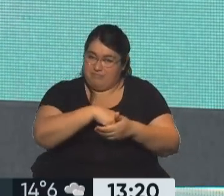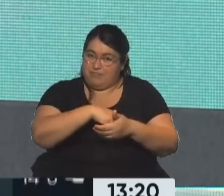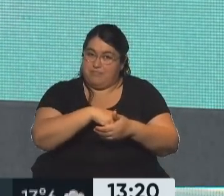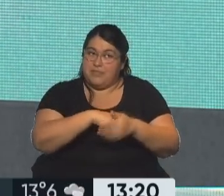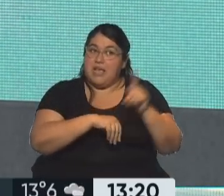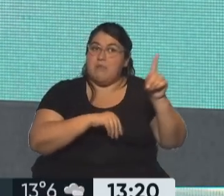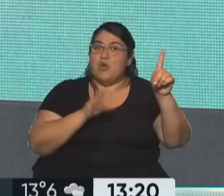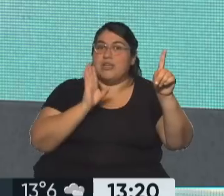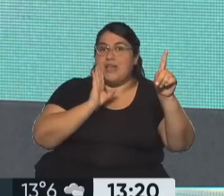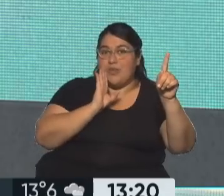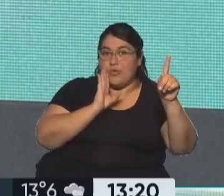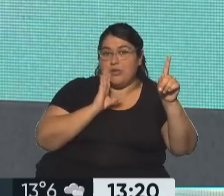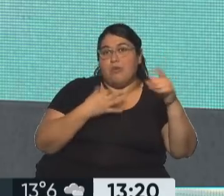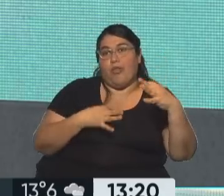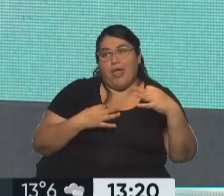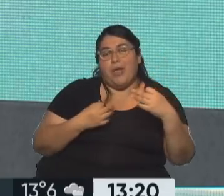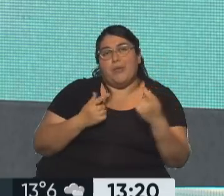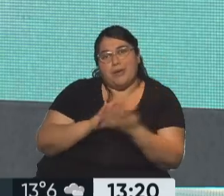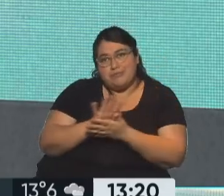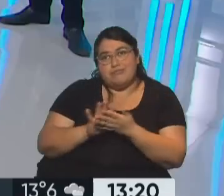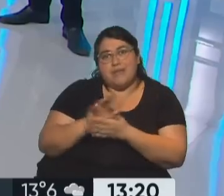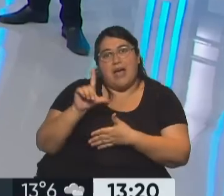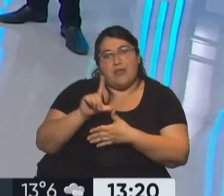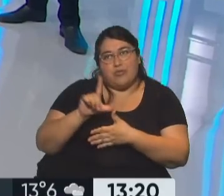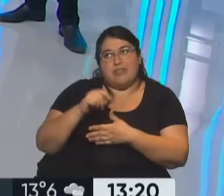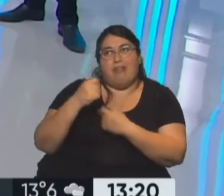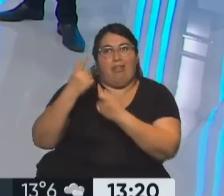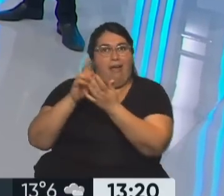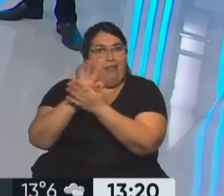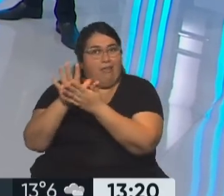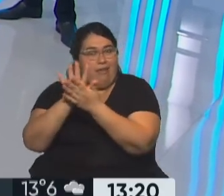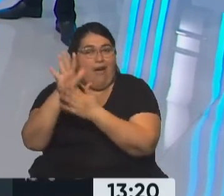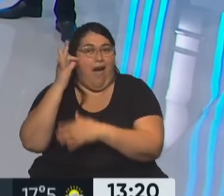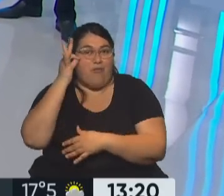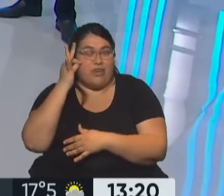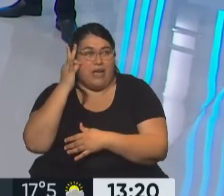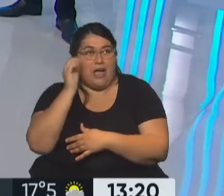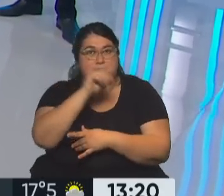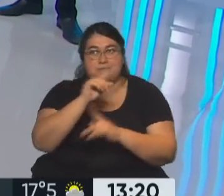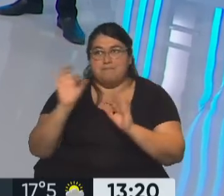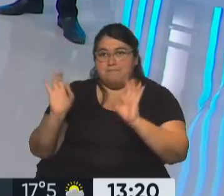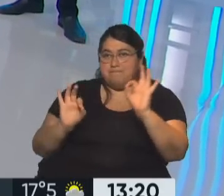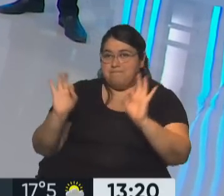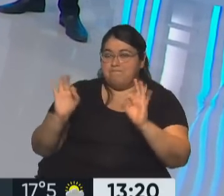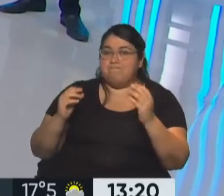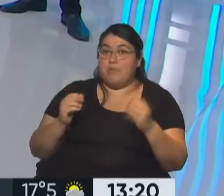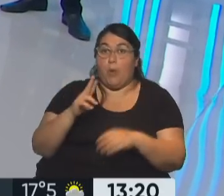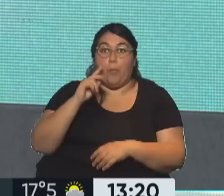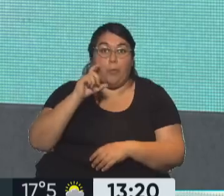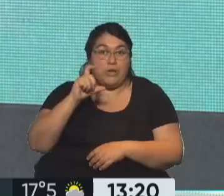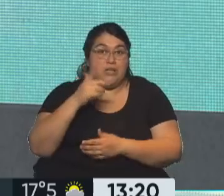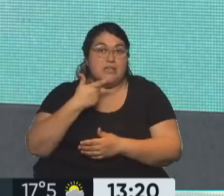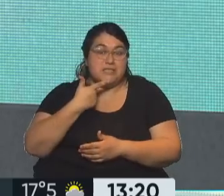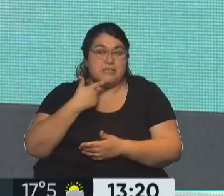que tiene que darle algo a América Latina y que tiene que darle algo a África. Lo que pasa es que también está viendo cómo los BRICS, en torno a la guerra en